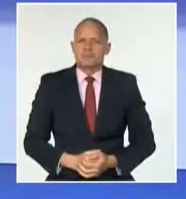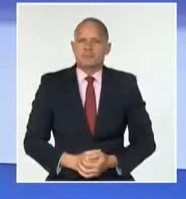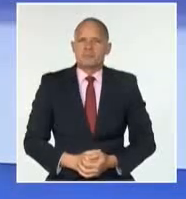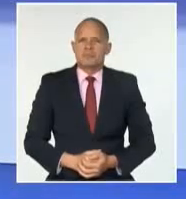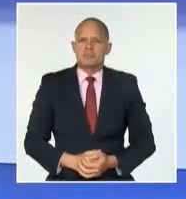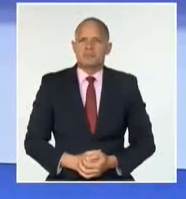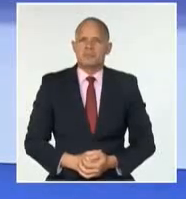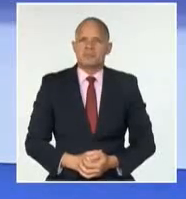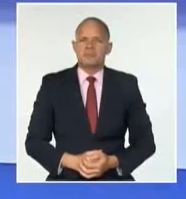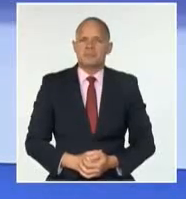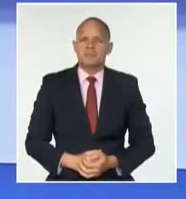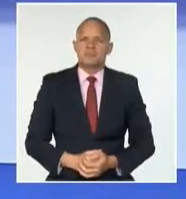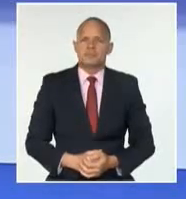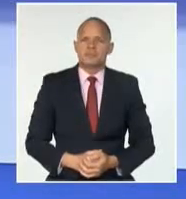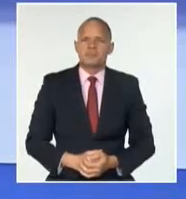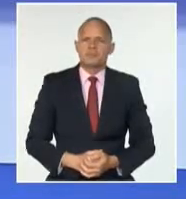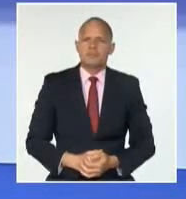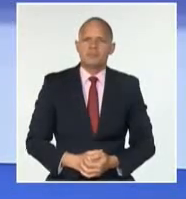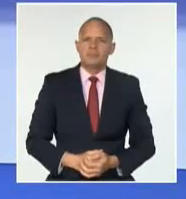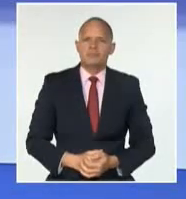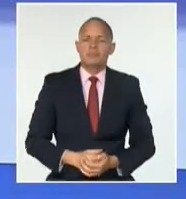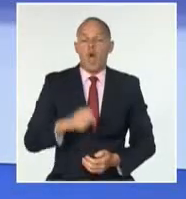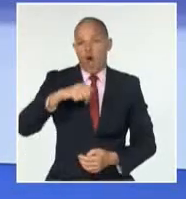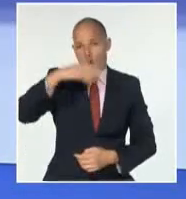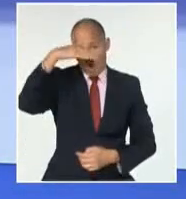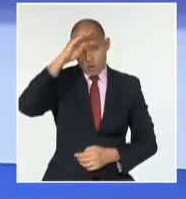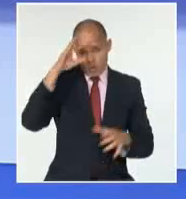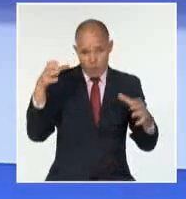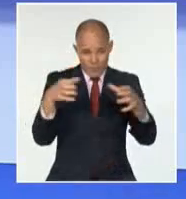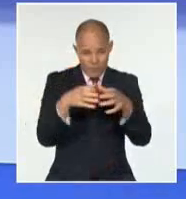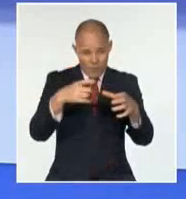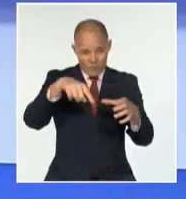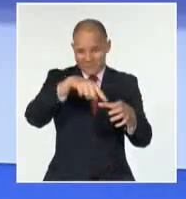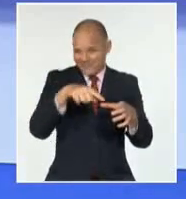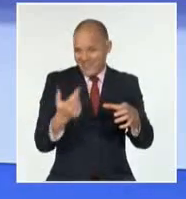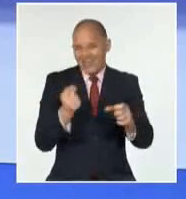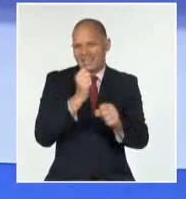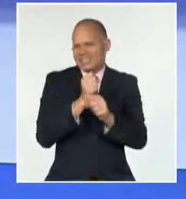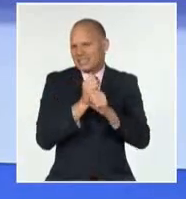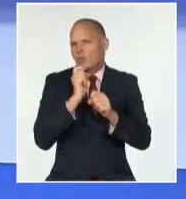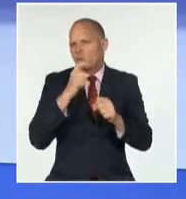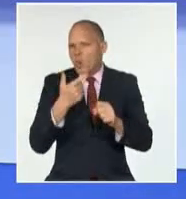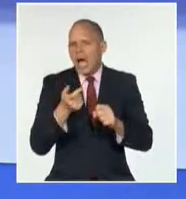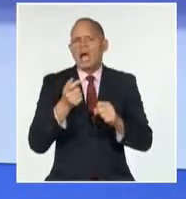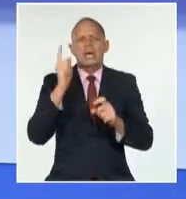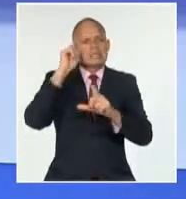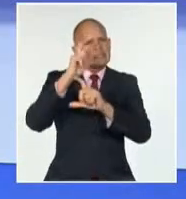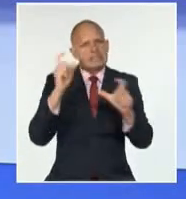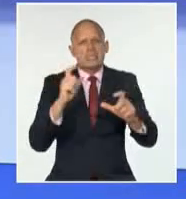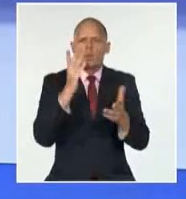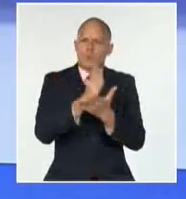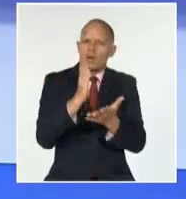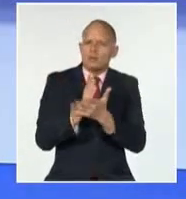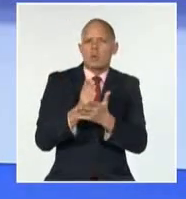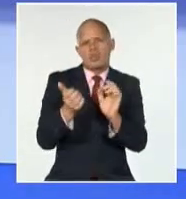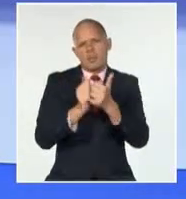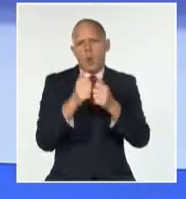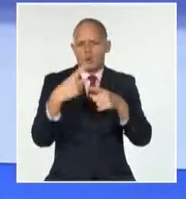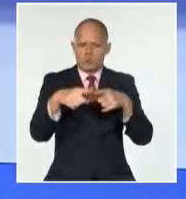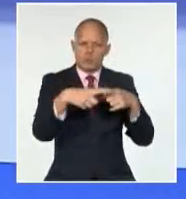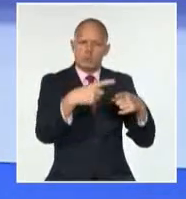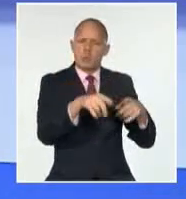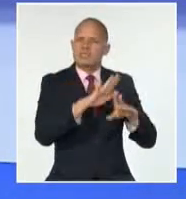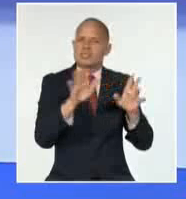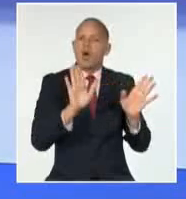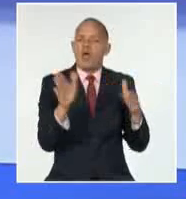Ilustres de la Educación, la Ciencia y el Deporte recibió un donativo de computadoras, útiles de oficina y artículos deportivos enviado desde el Reino Unido.